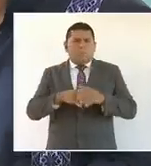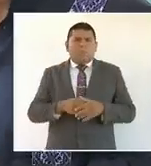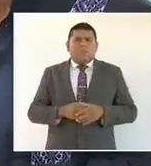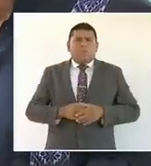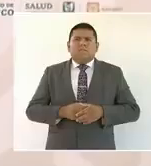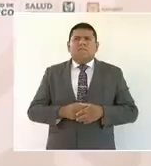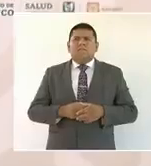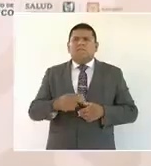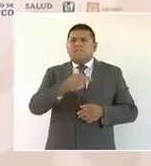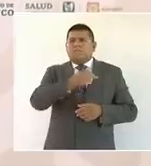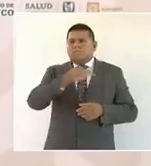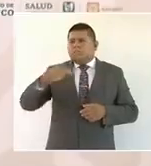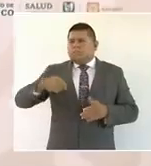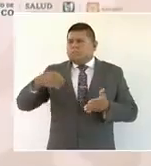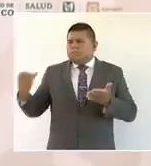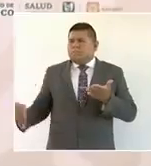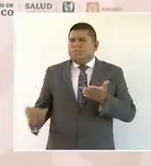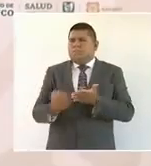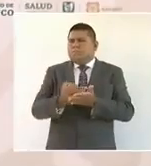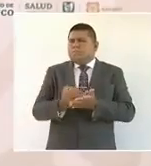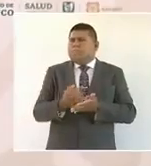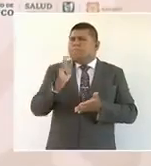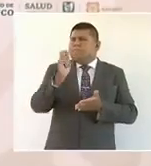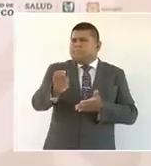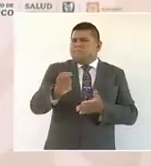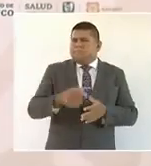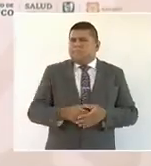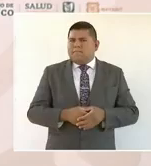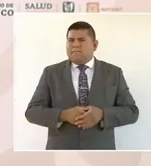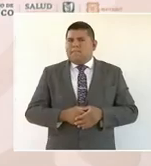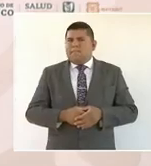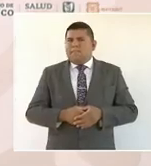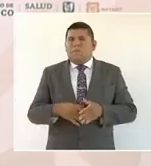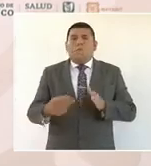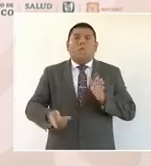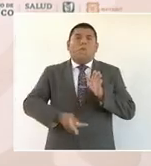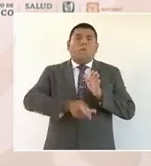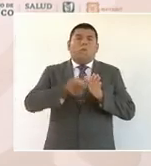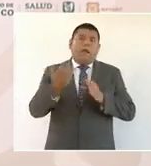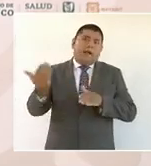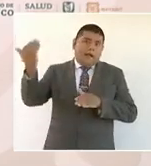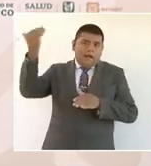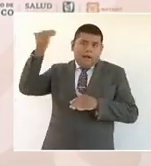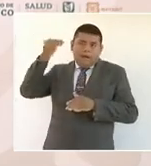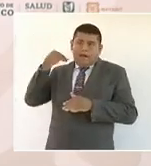hemos decidido regresar al plan original